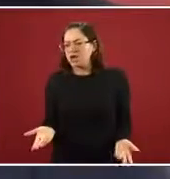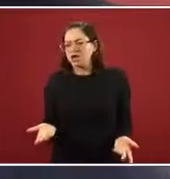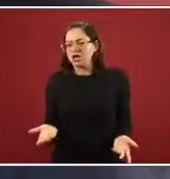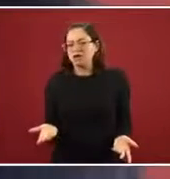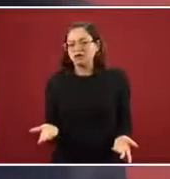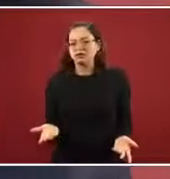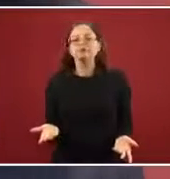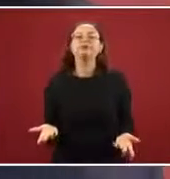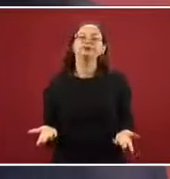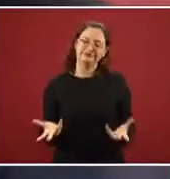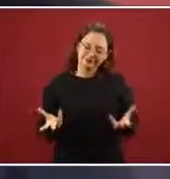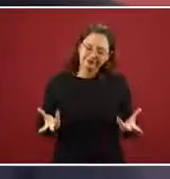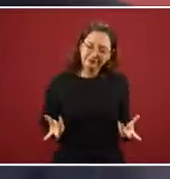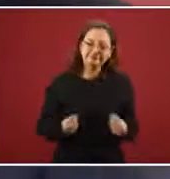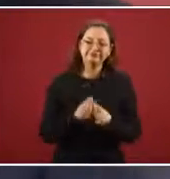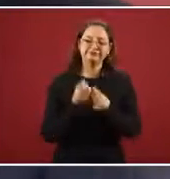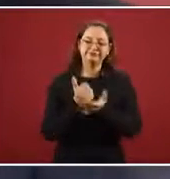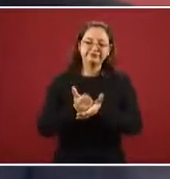nos ayuden,